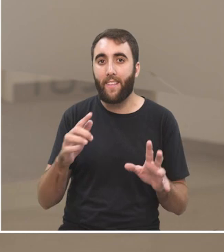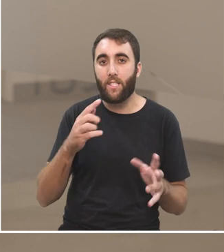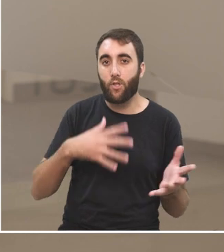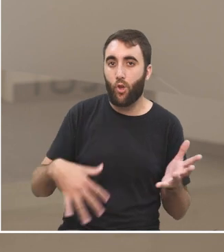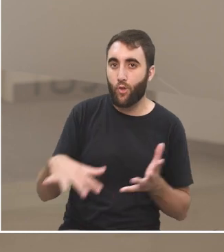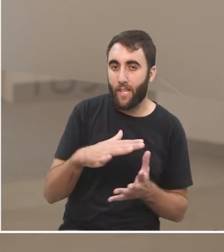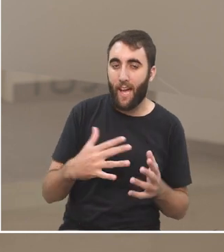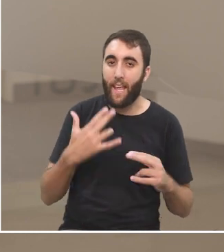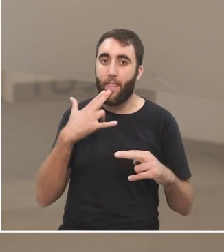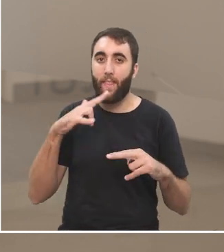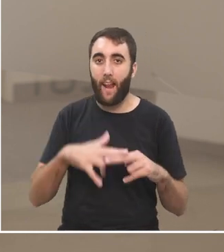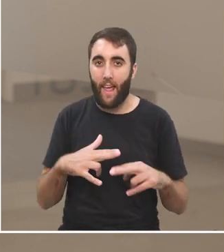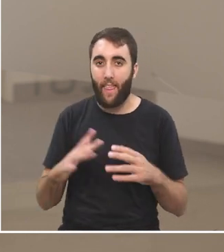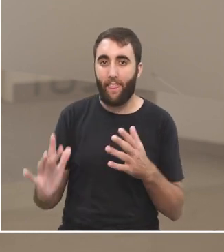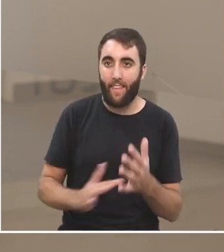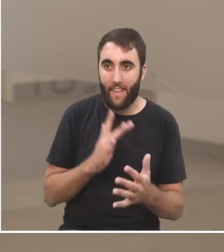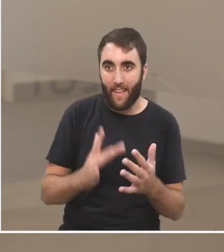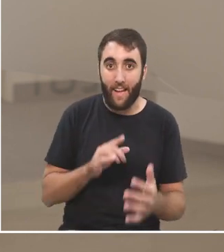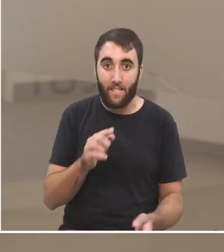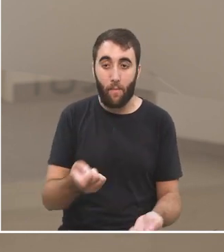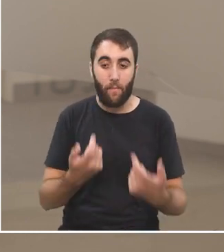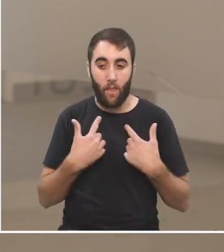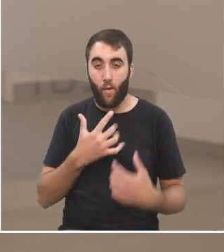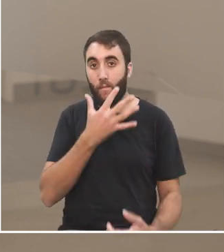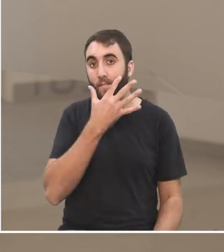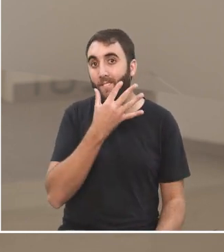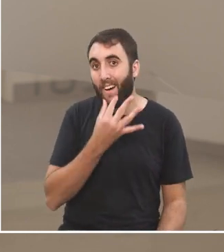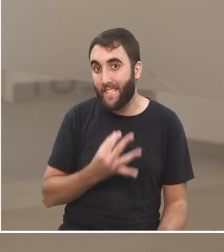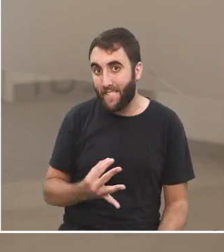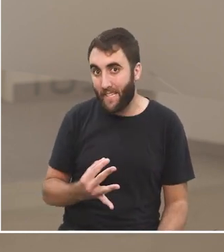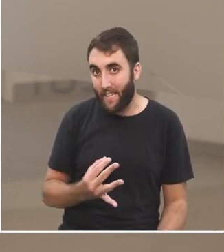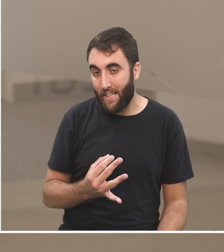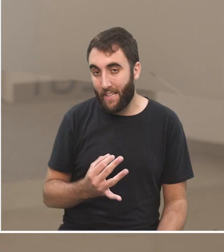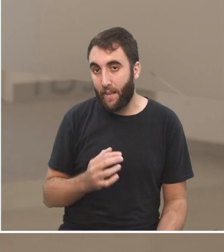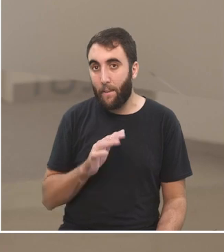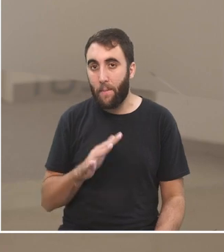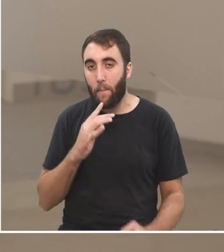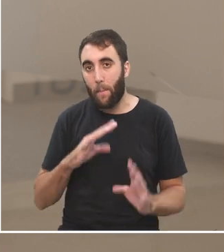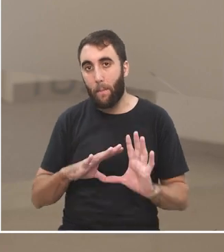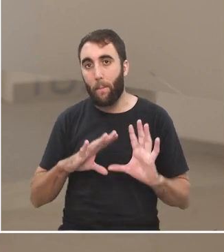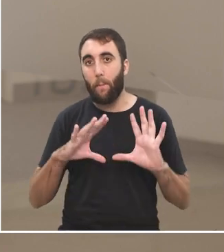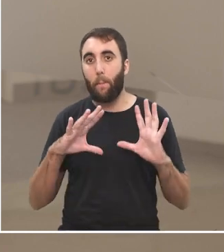internet y lo digital facilitó esta ruptura hacia un mundo